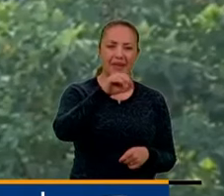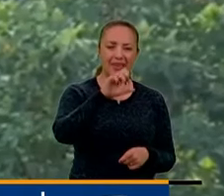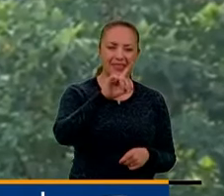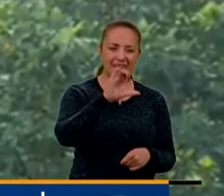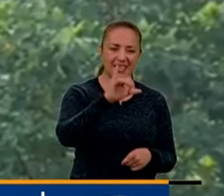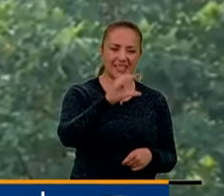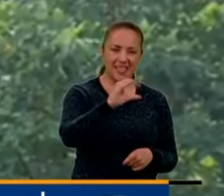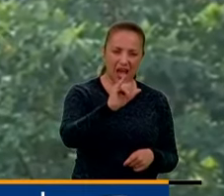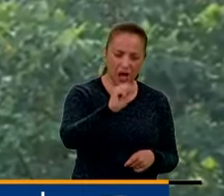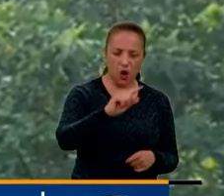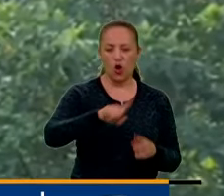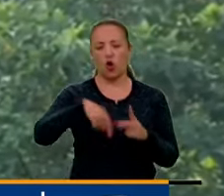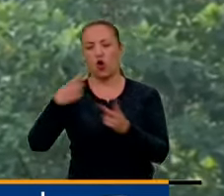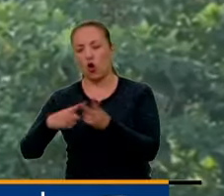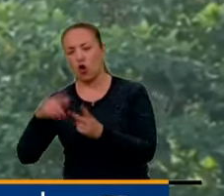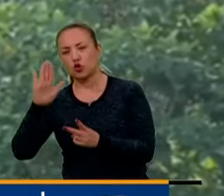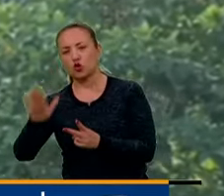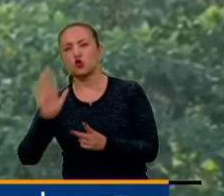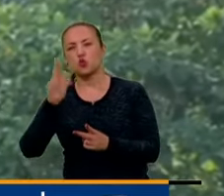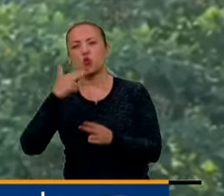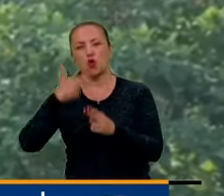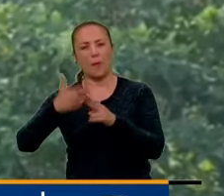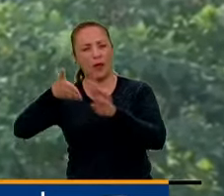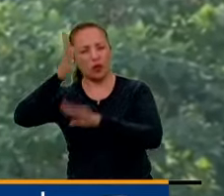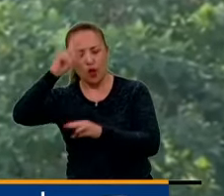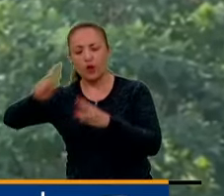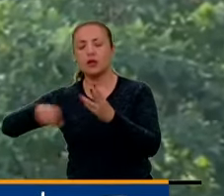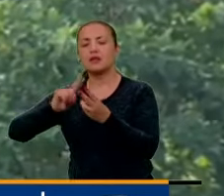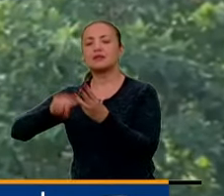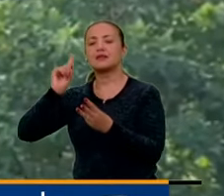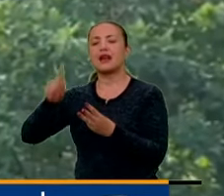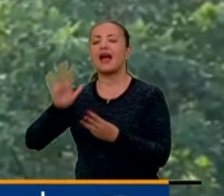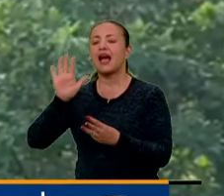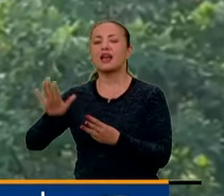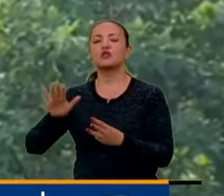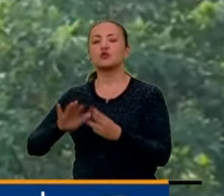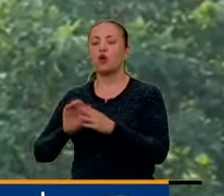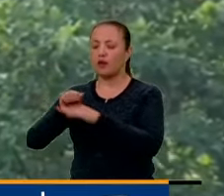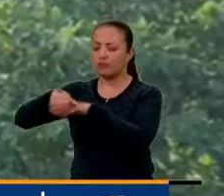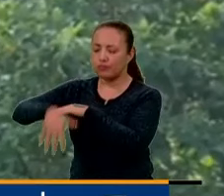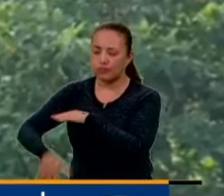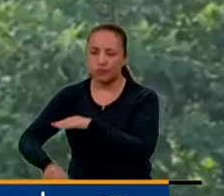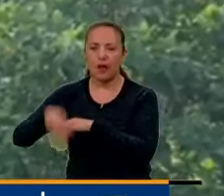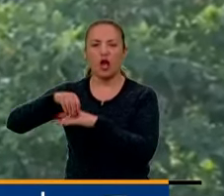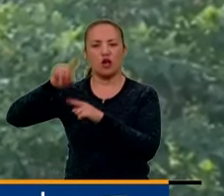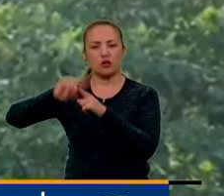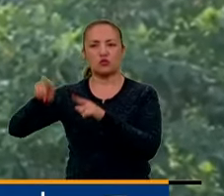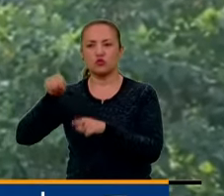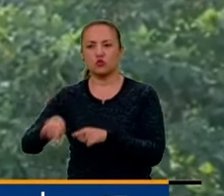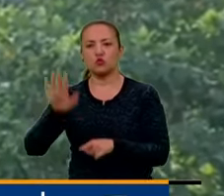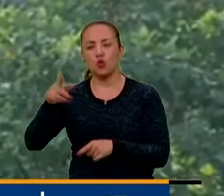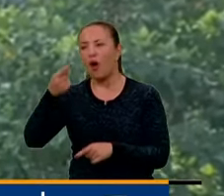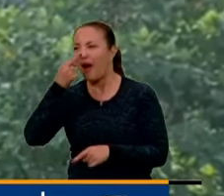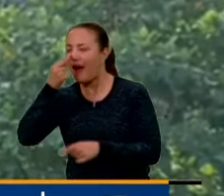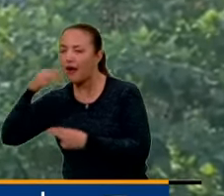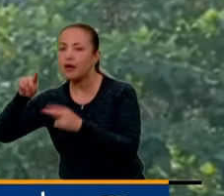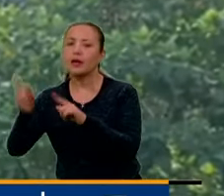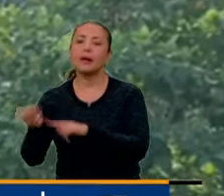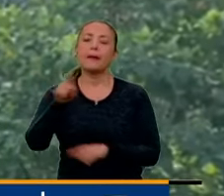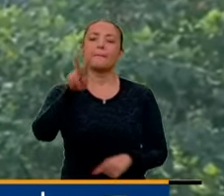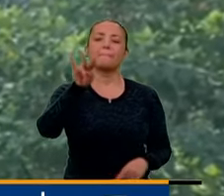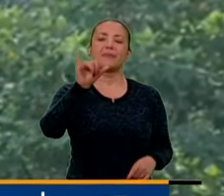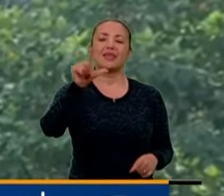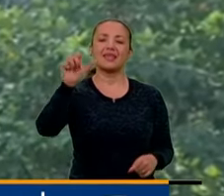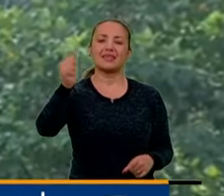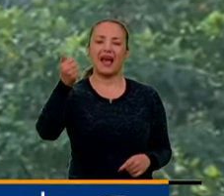Dios, están las cavernas San Carlos también, que es una aventura pues diferente. Y lo que es en Villagarzón tenemos